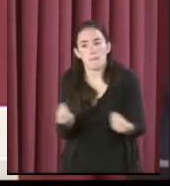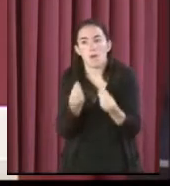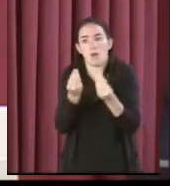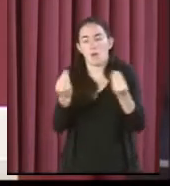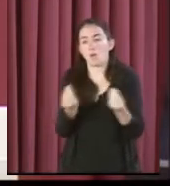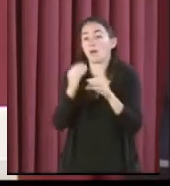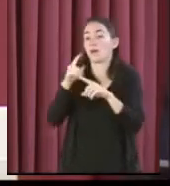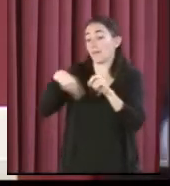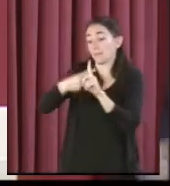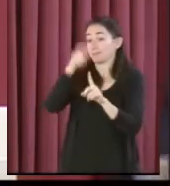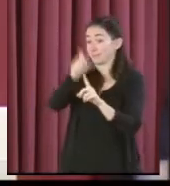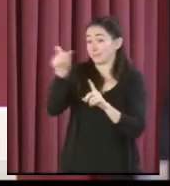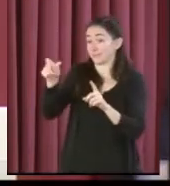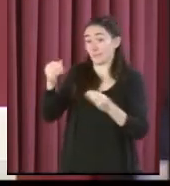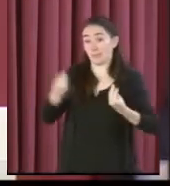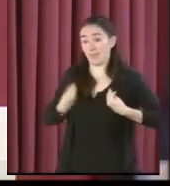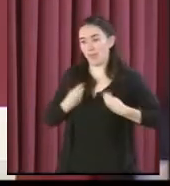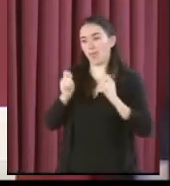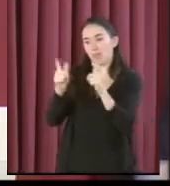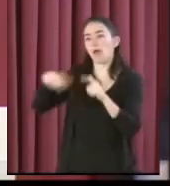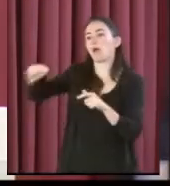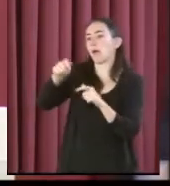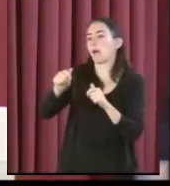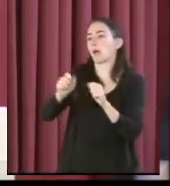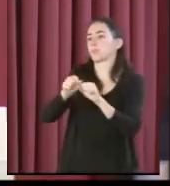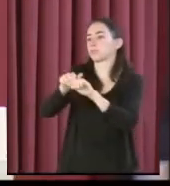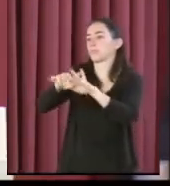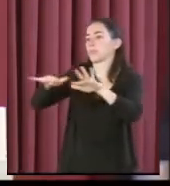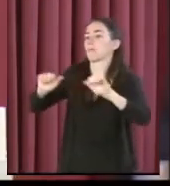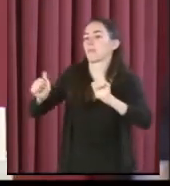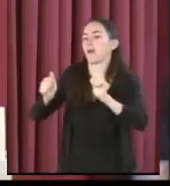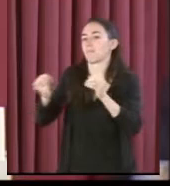vida cotidiana de los ciudadanos se extiende, si bien muchísimo más